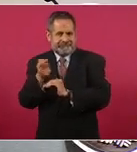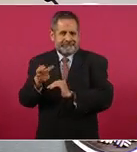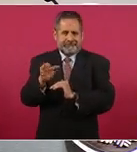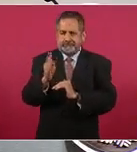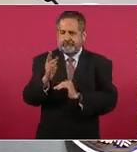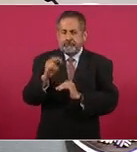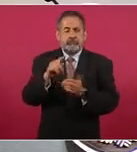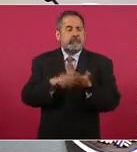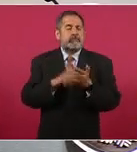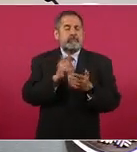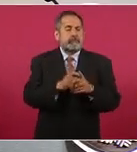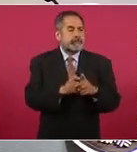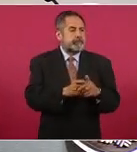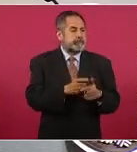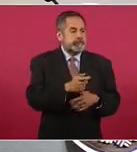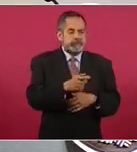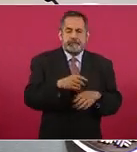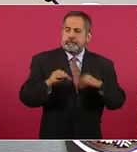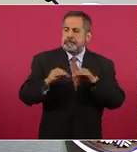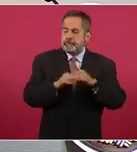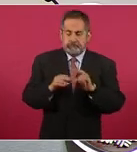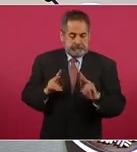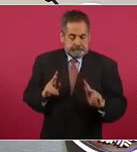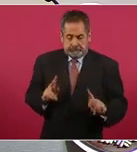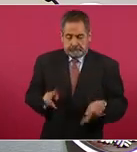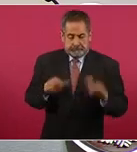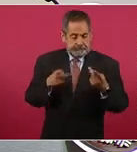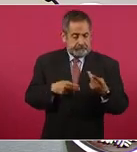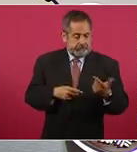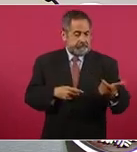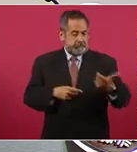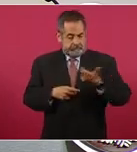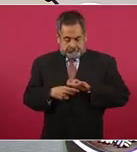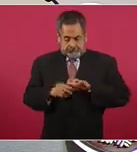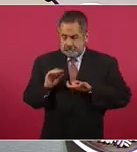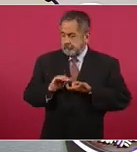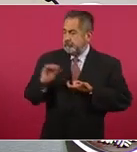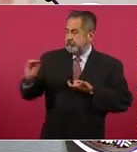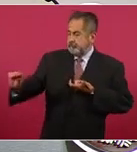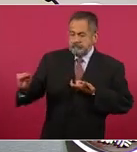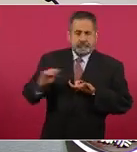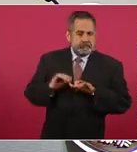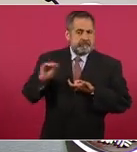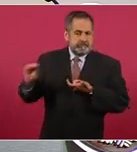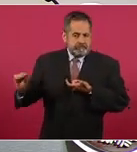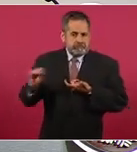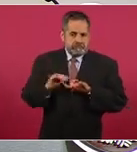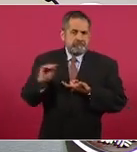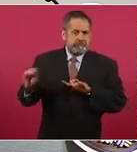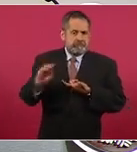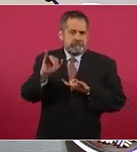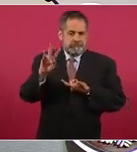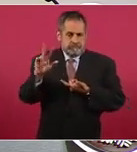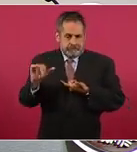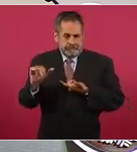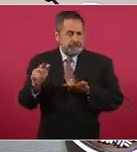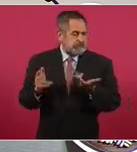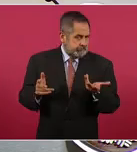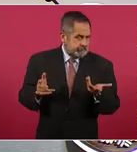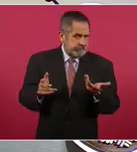lo que se paga por cada bien o mercancía que nosotros estamos cobrando, pero de acuerdo al Código Fiscal se pueden